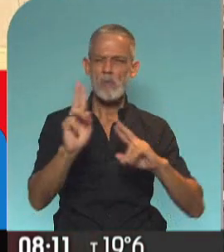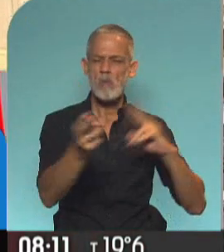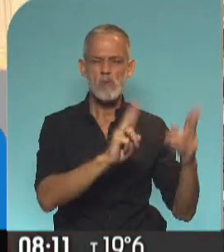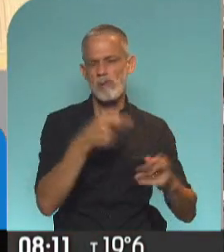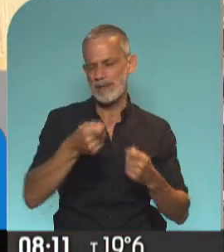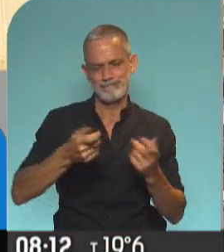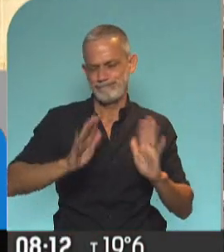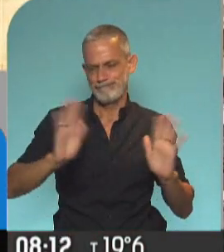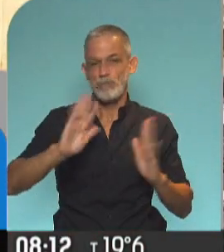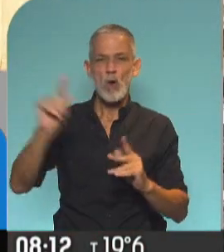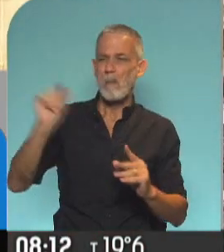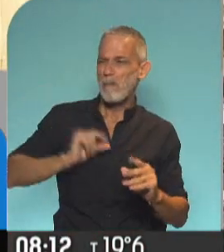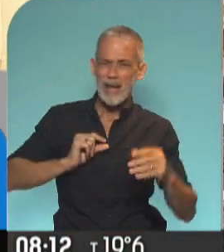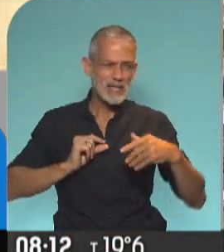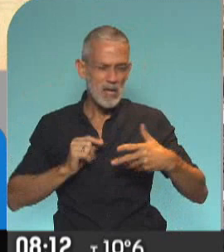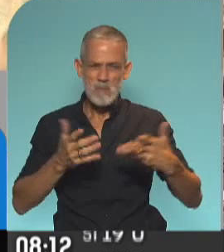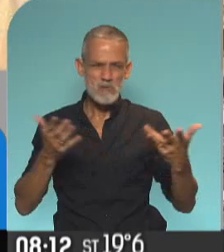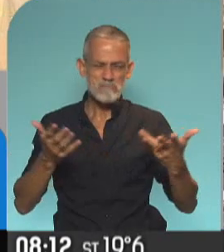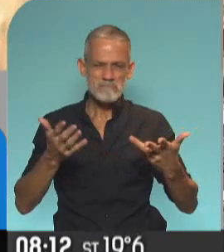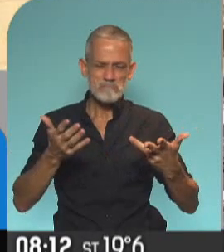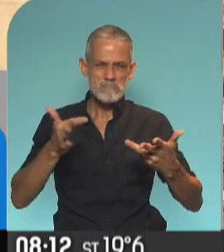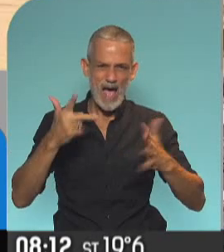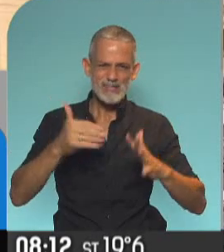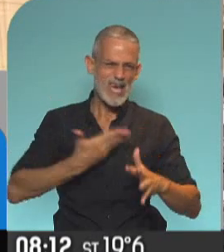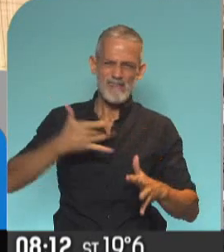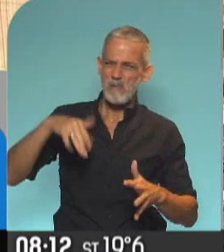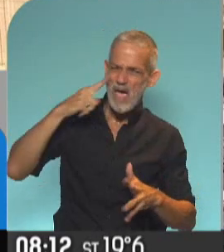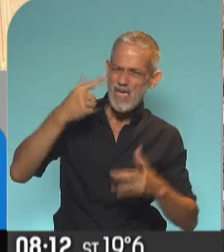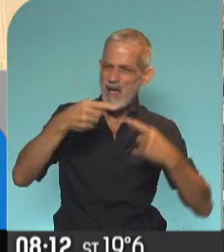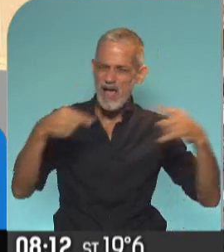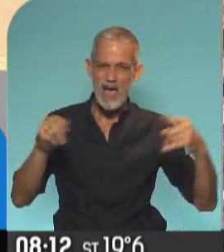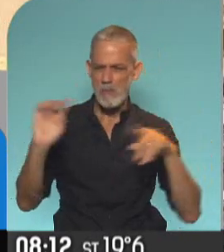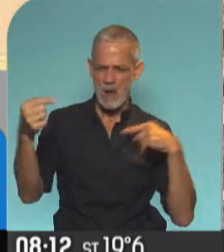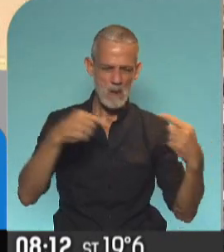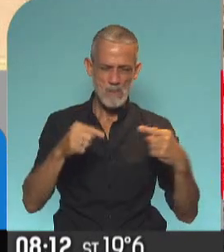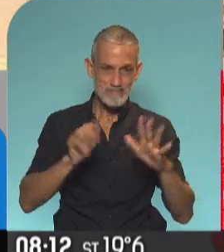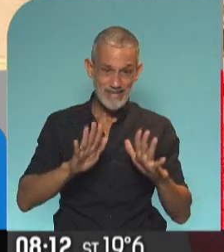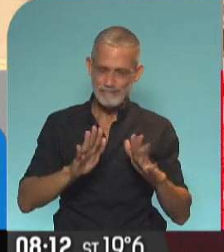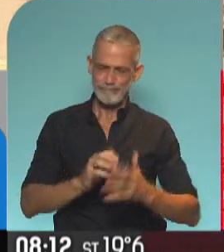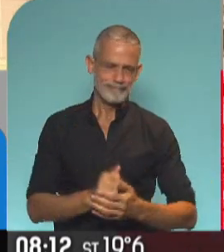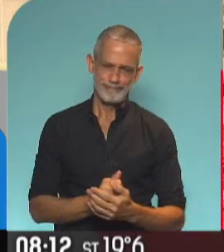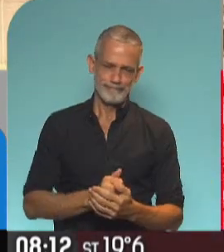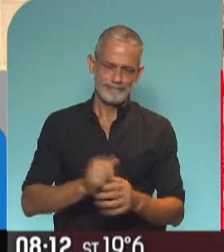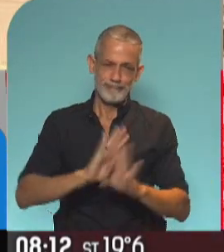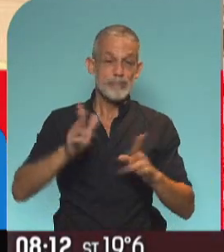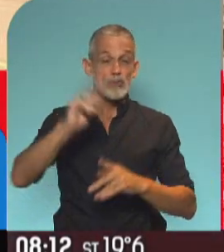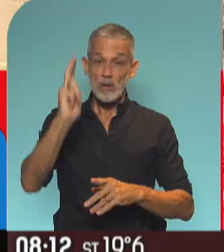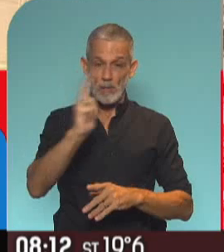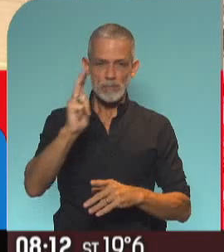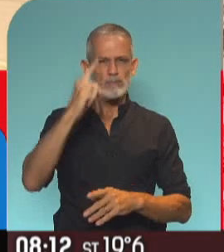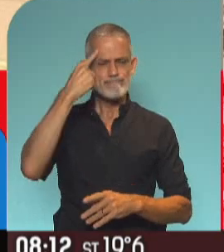de los préstamos que se le hacen al Fondo Monetario Internacional. Creo que la postura en esto de Francisco